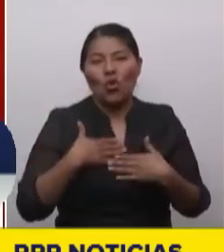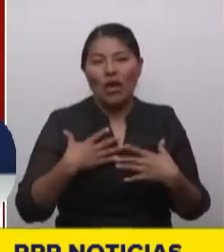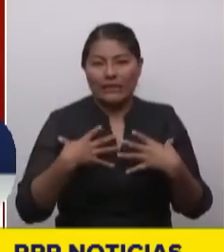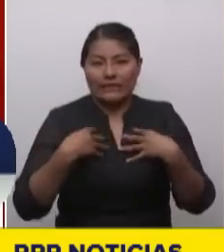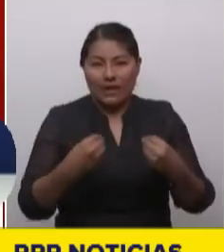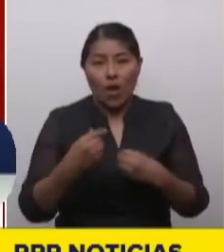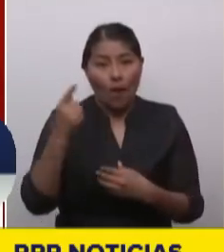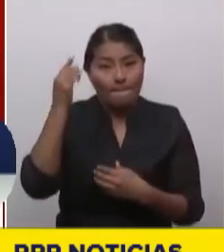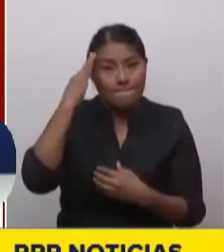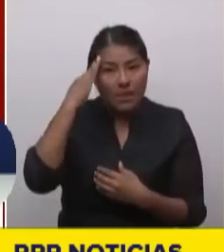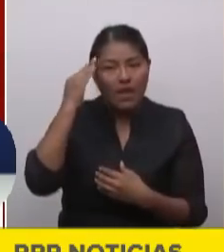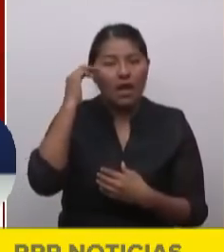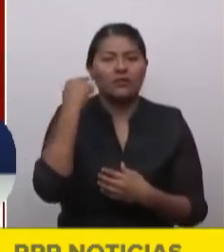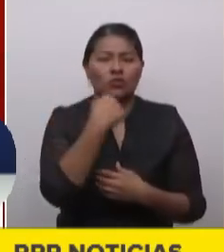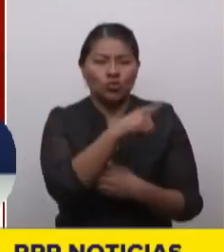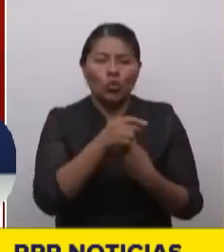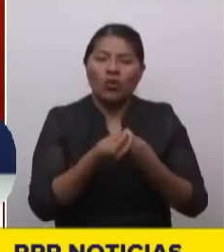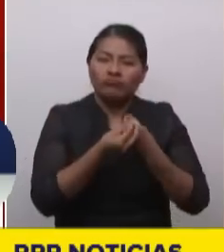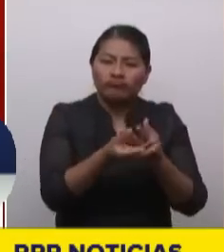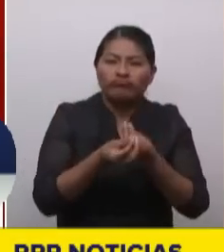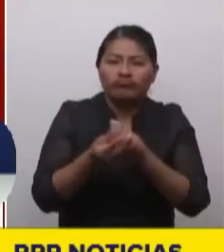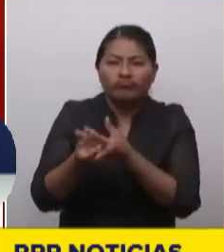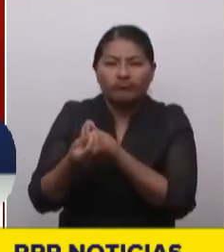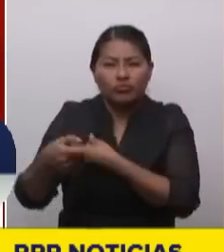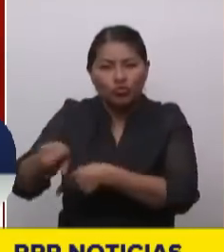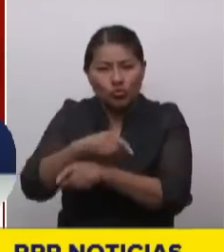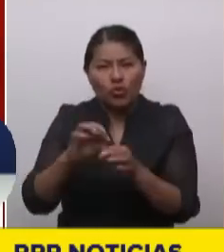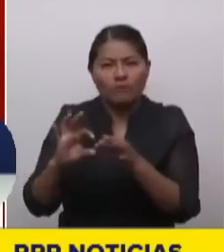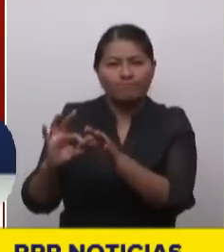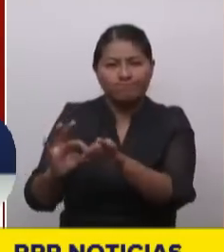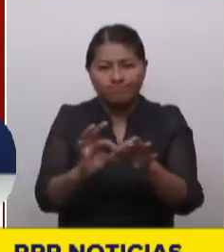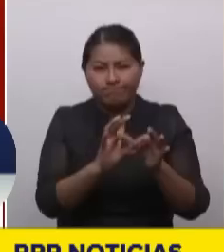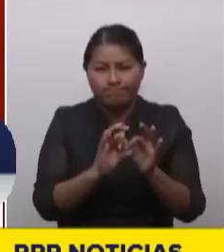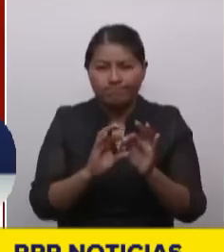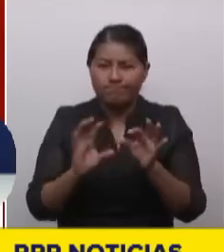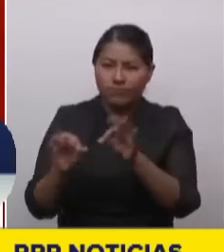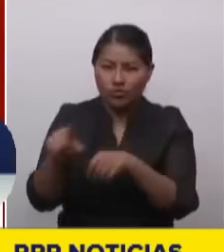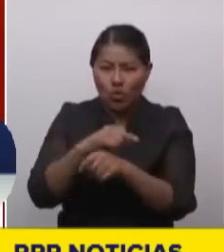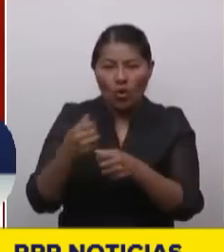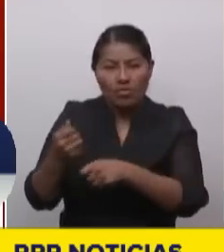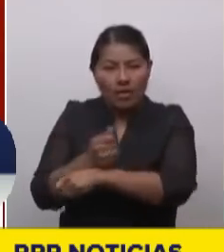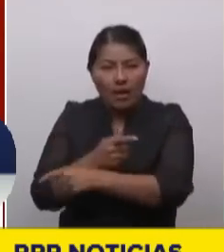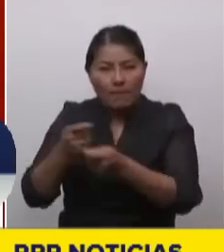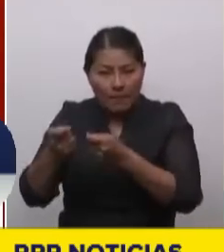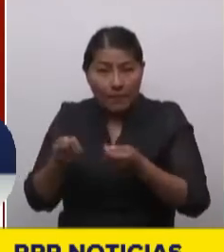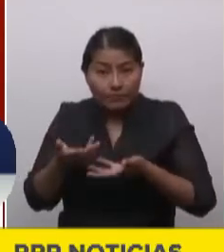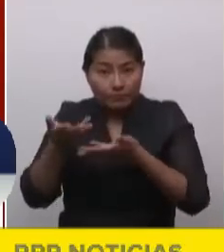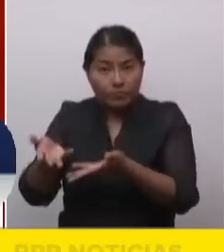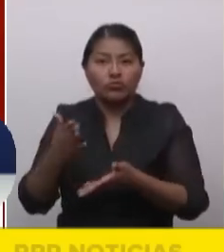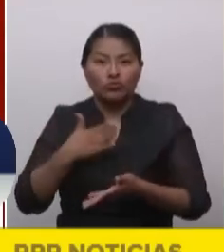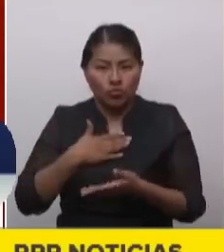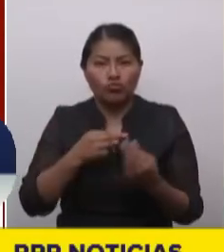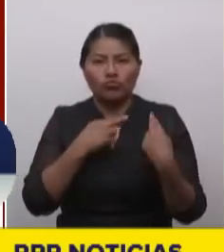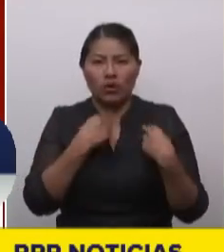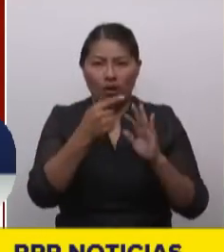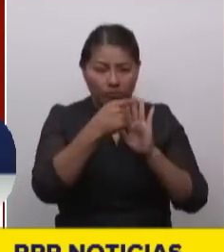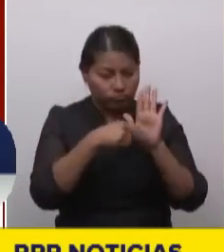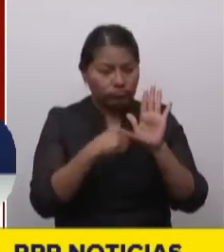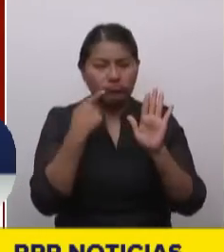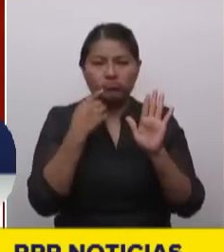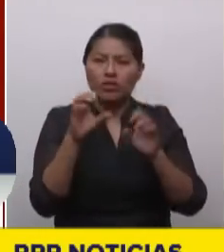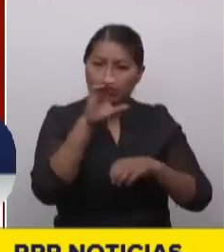espacios públicos inclusivos, intergeneracionales, como modelo integrador en la gestión pública. De eso tengo yo una publicación